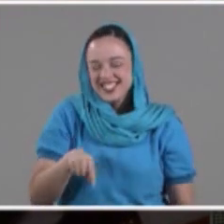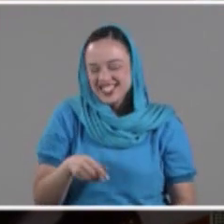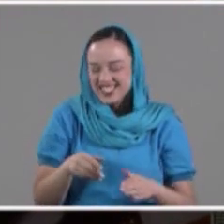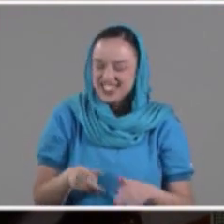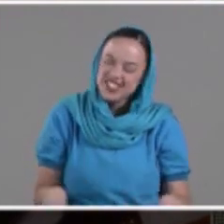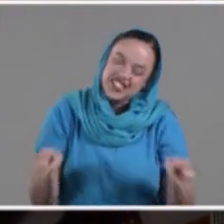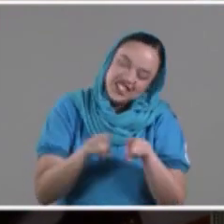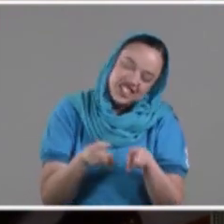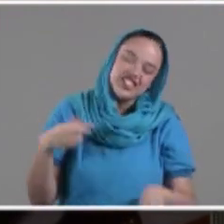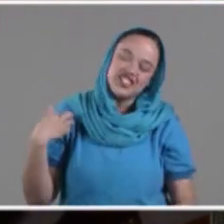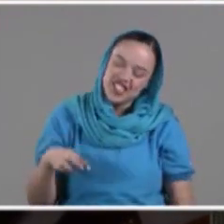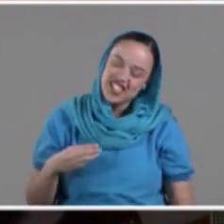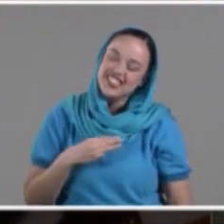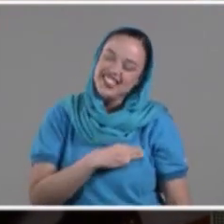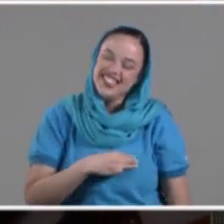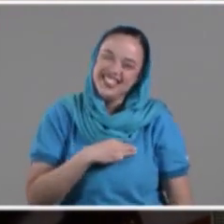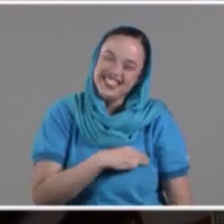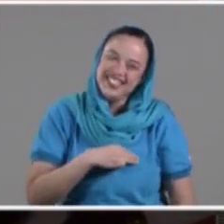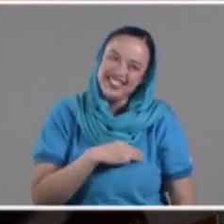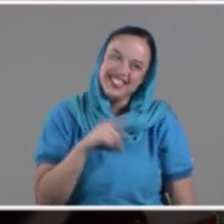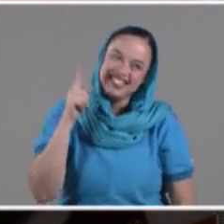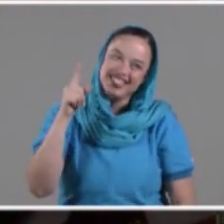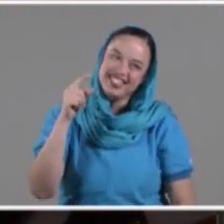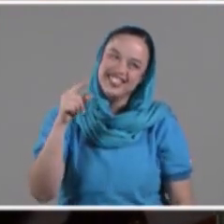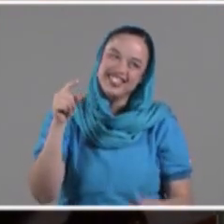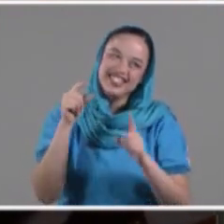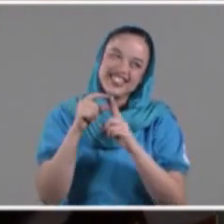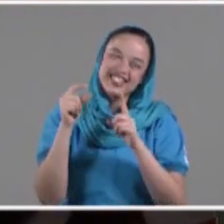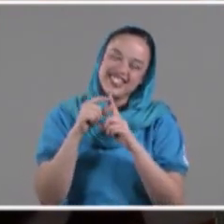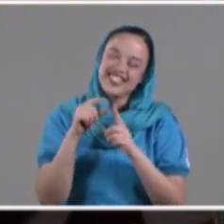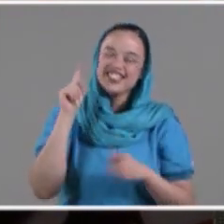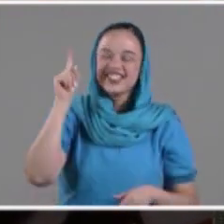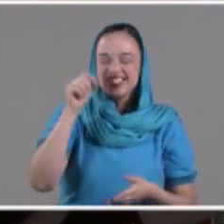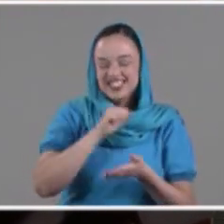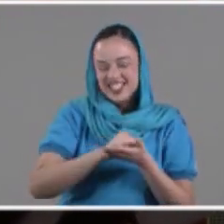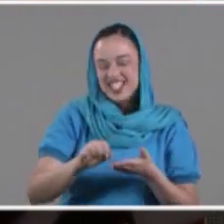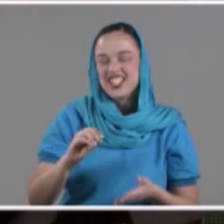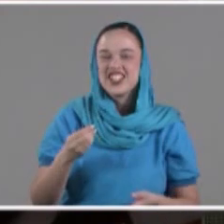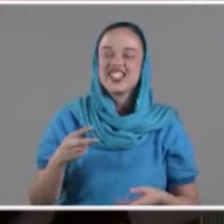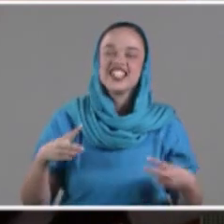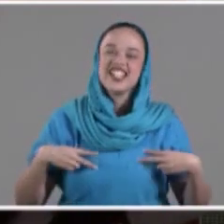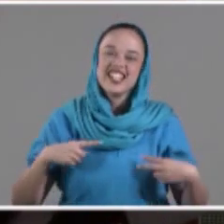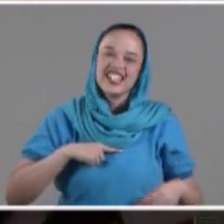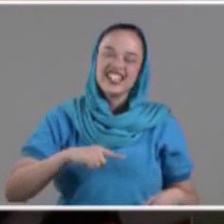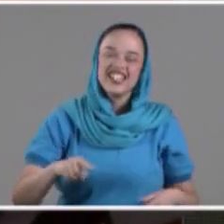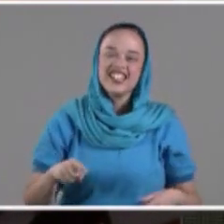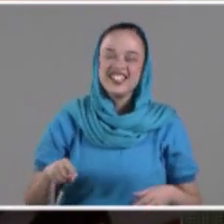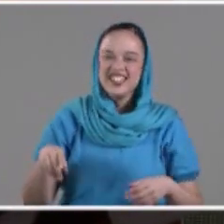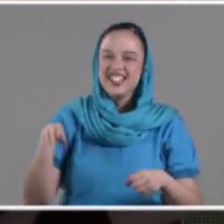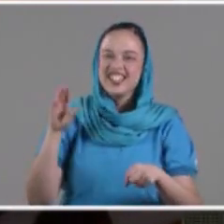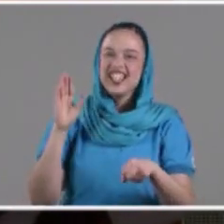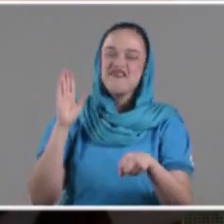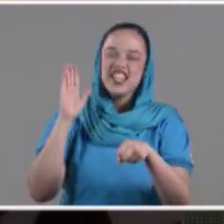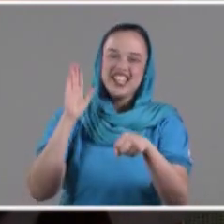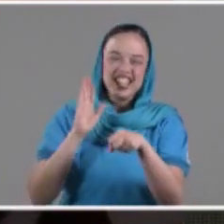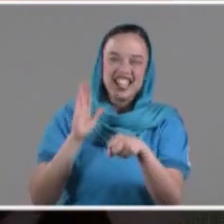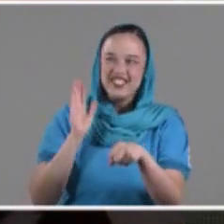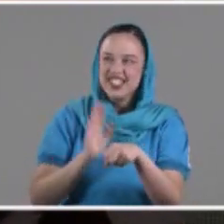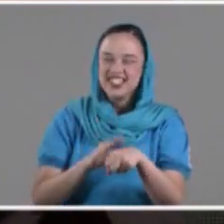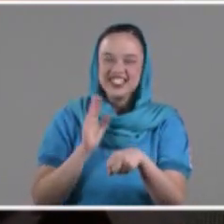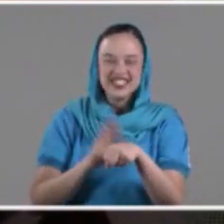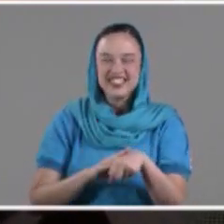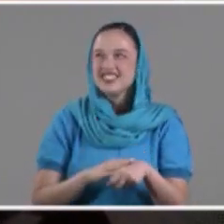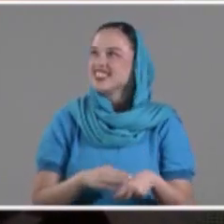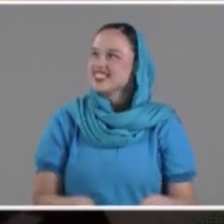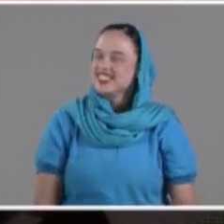ministrar tu palabra a tus Santos aquellos que han sido llamados a ser Santos aquellos que están al alcance de